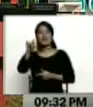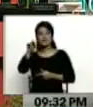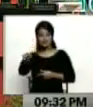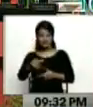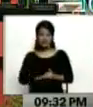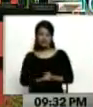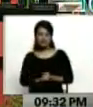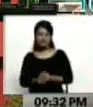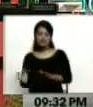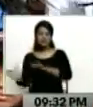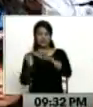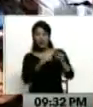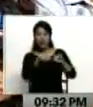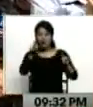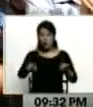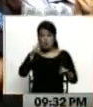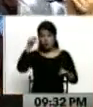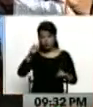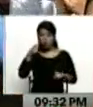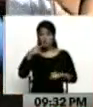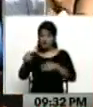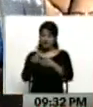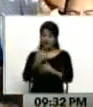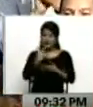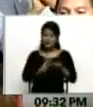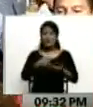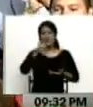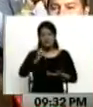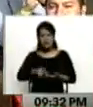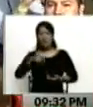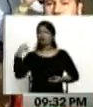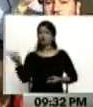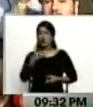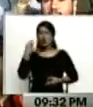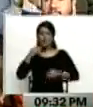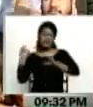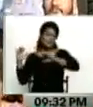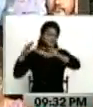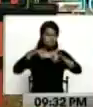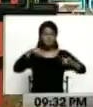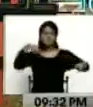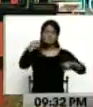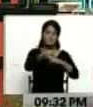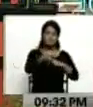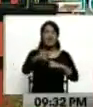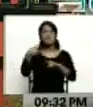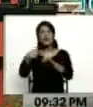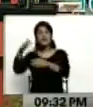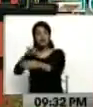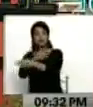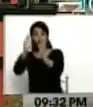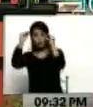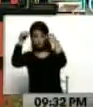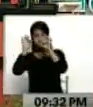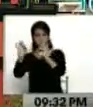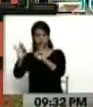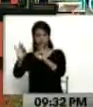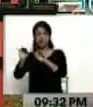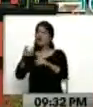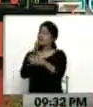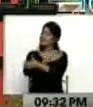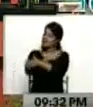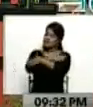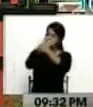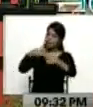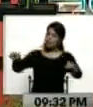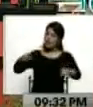Adán Dios dado Eduardo piñate vamos al contraataque con la juventud Revolucionaria y el canto del coplero de oro felicidades a Cristóbal en sus